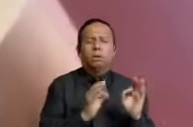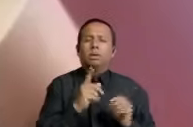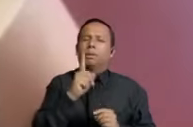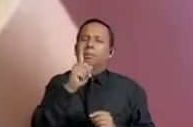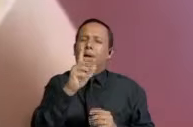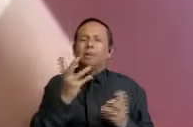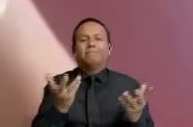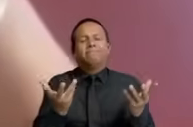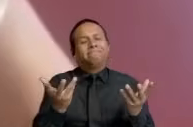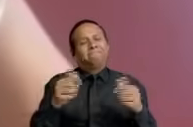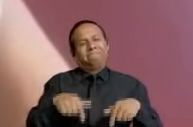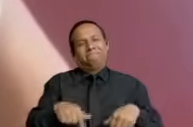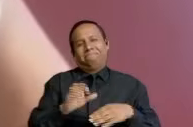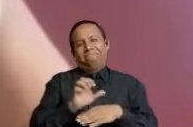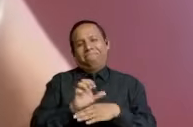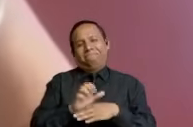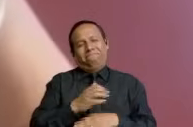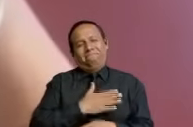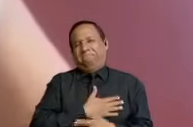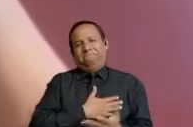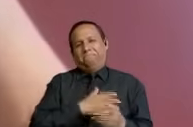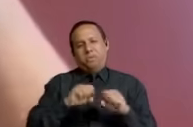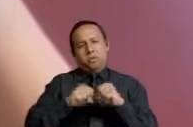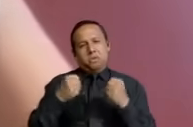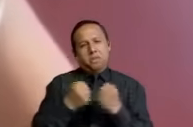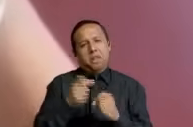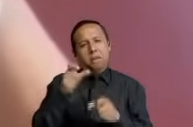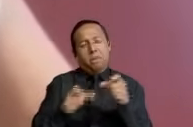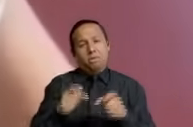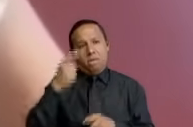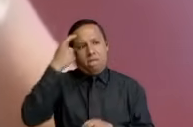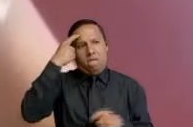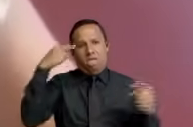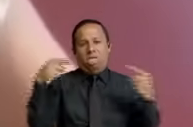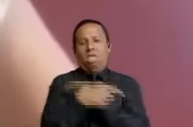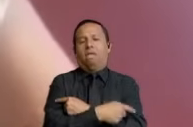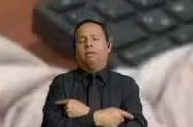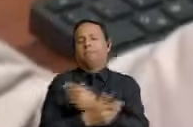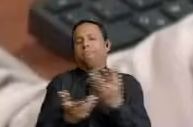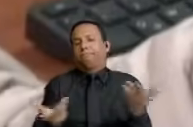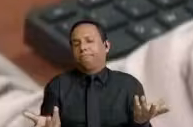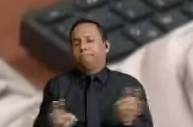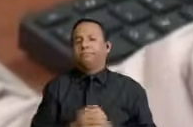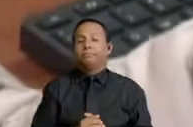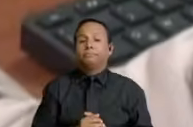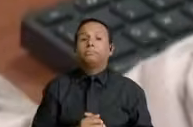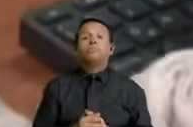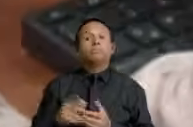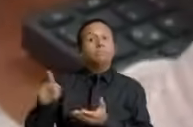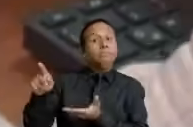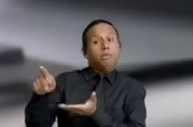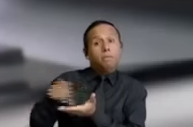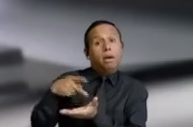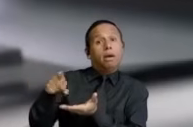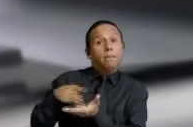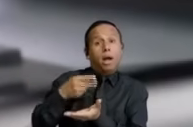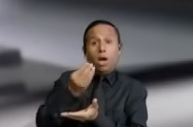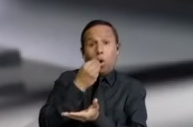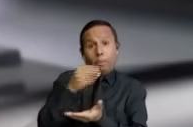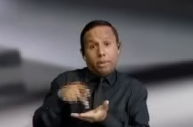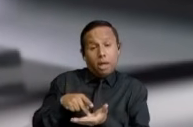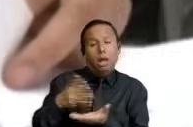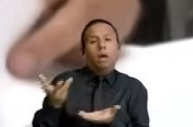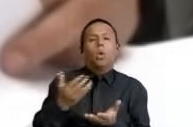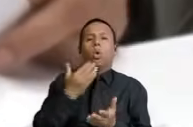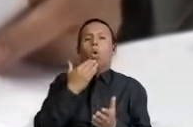pero lamentablemente estamos dentro de una sociedad que no no está promulgando eso esta pensión de alimentos se calcula mediante una